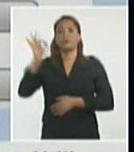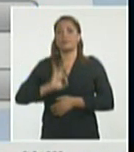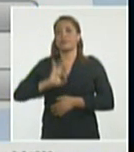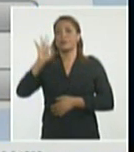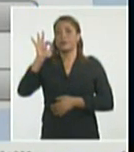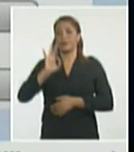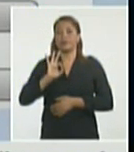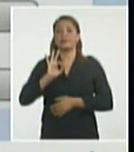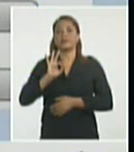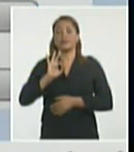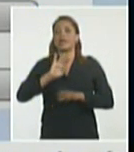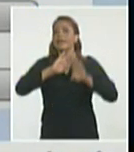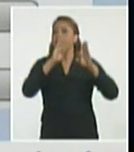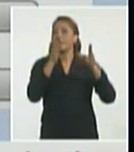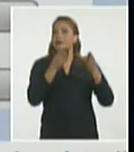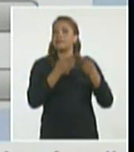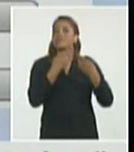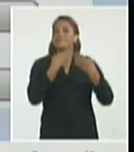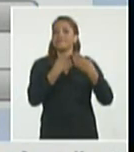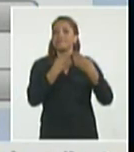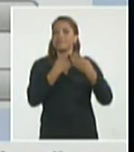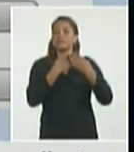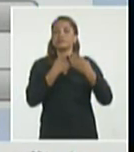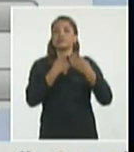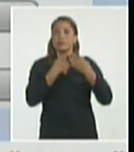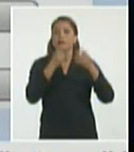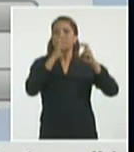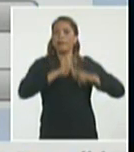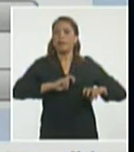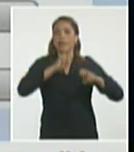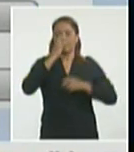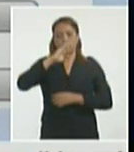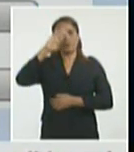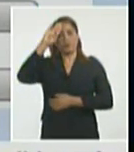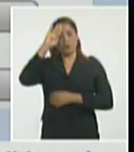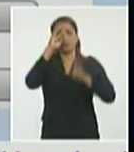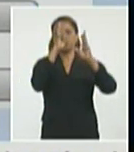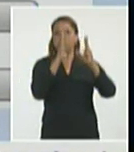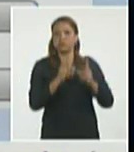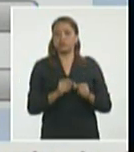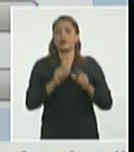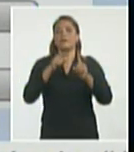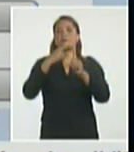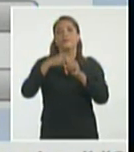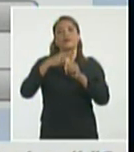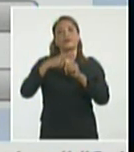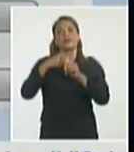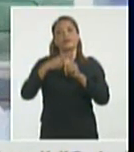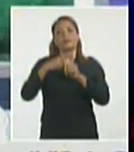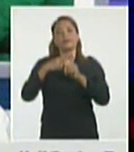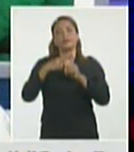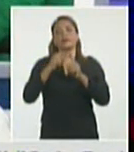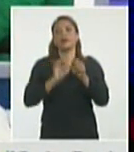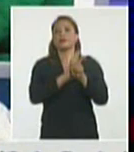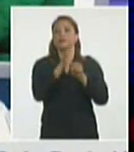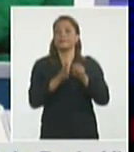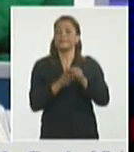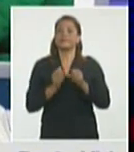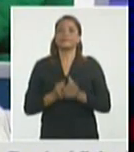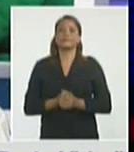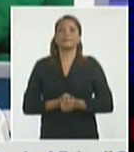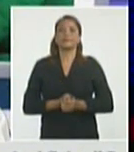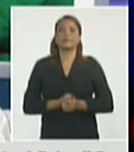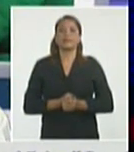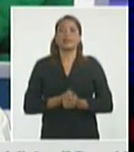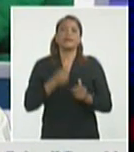4,8% de todas las muestras analizadas en Cuba hayan resultado positivas a la COVID. Se procesaron